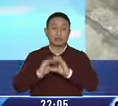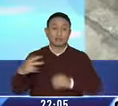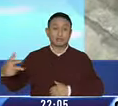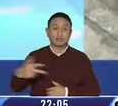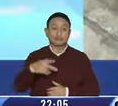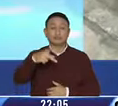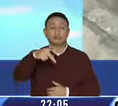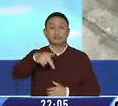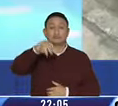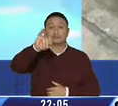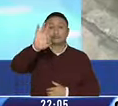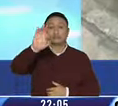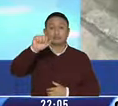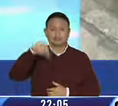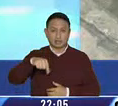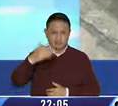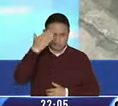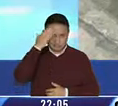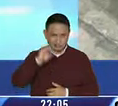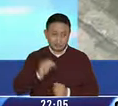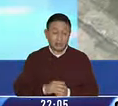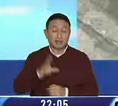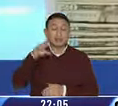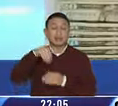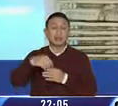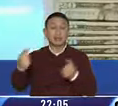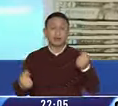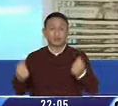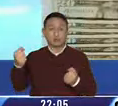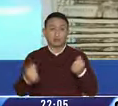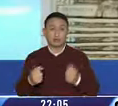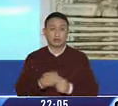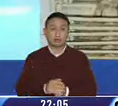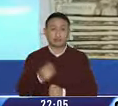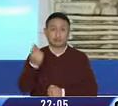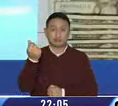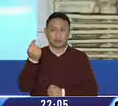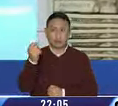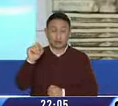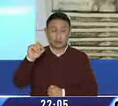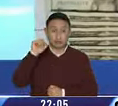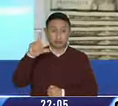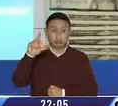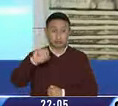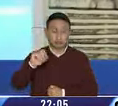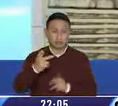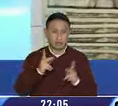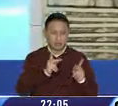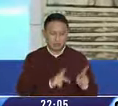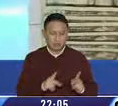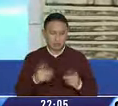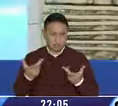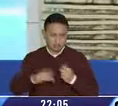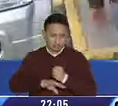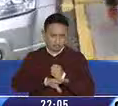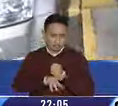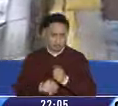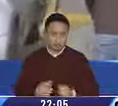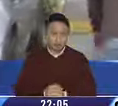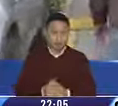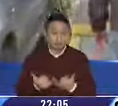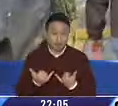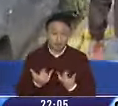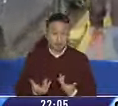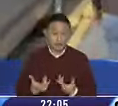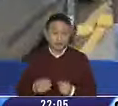de Pifo. Tenían información que en el vehículo transportaban una fuerte suma de dinero y planificaron el atraco que, gracias a la